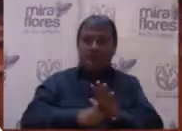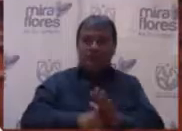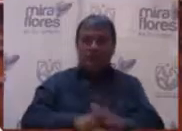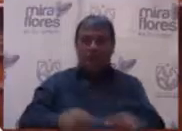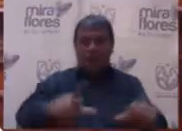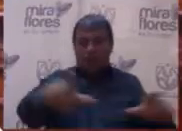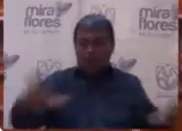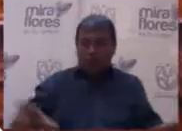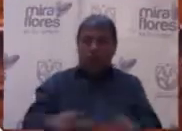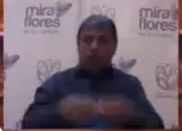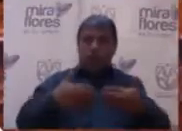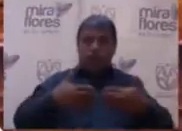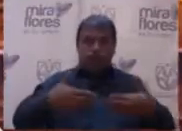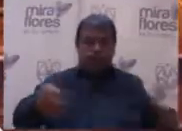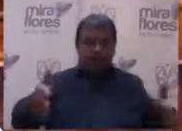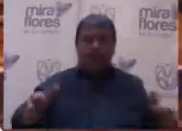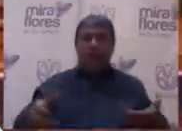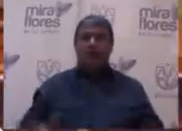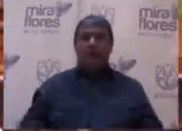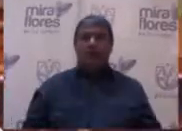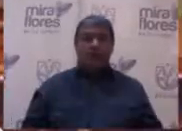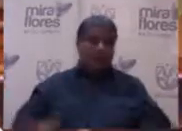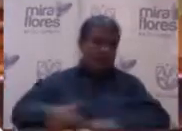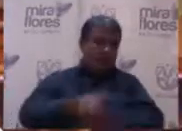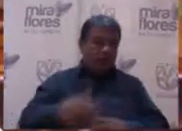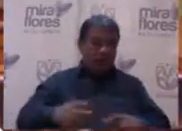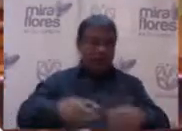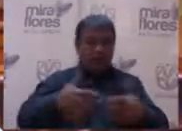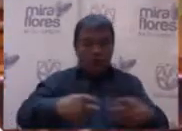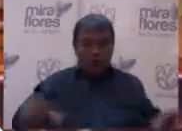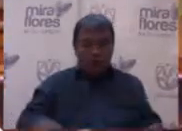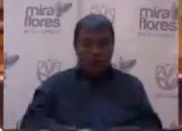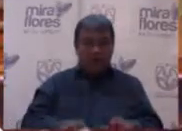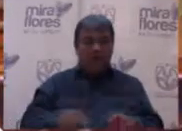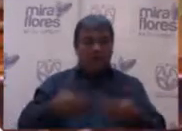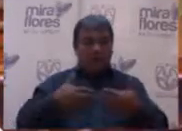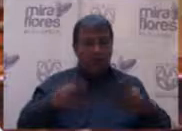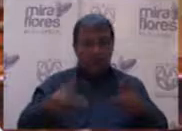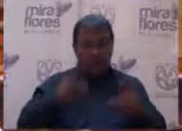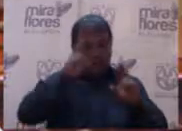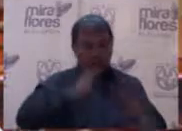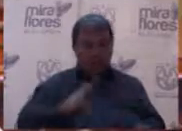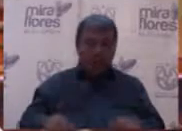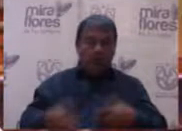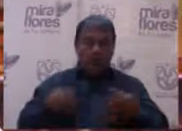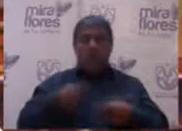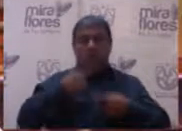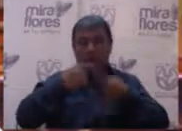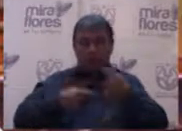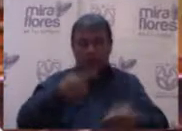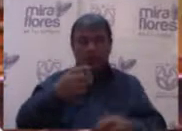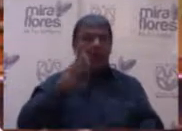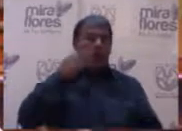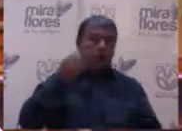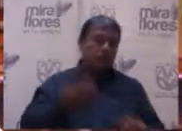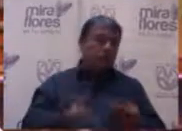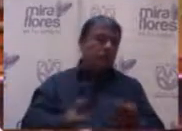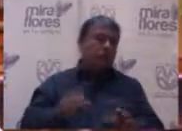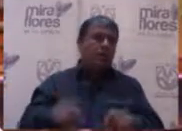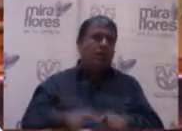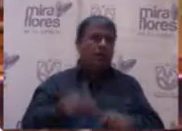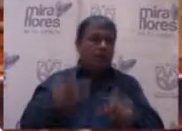espacio público y los espacios públicos tienen que ser respetados también. Yo puedo contarles experiencias varias. Tengo el